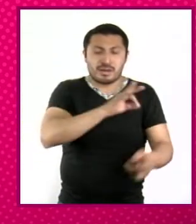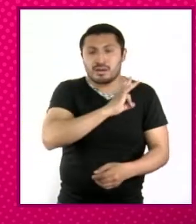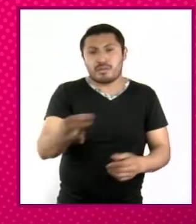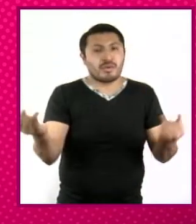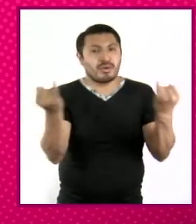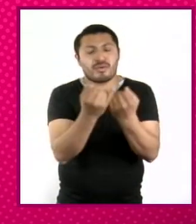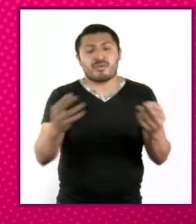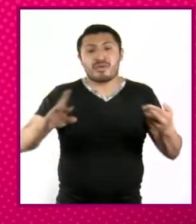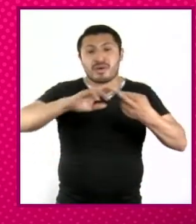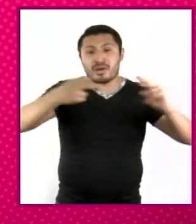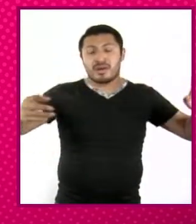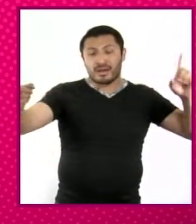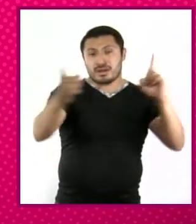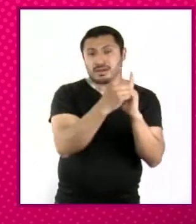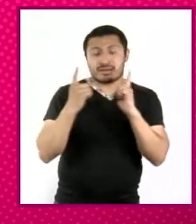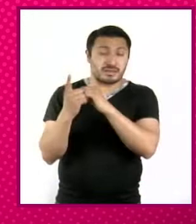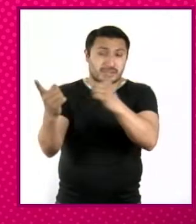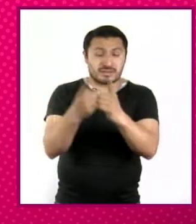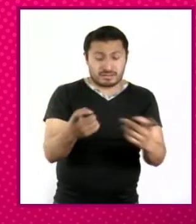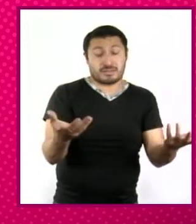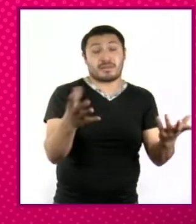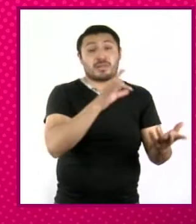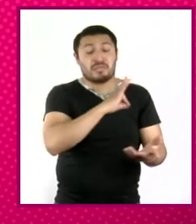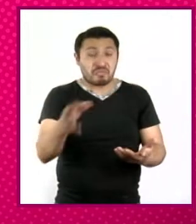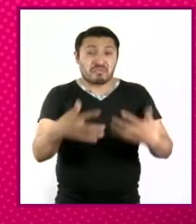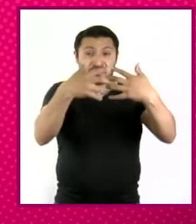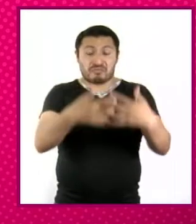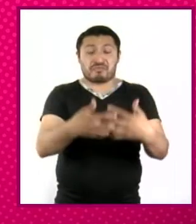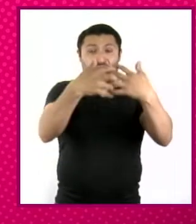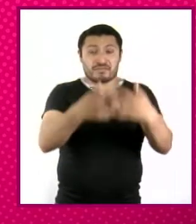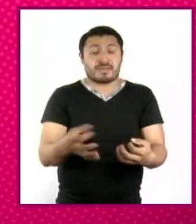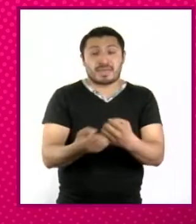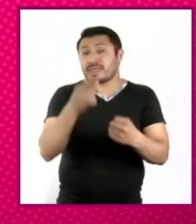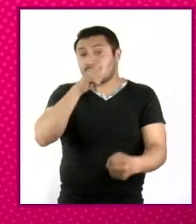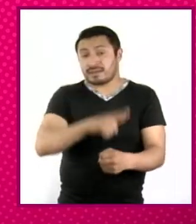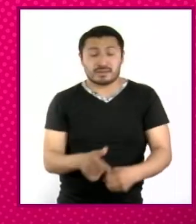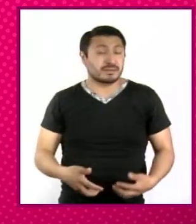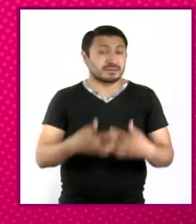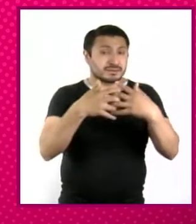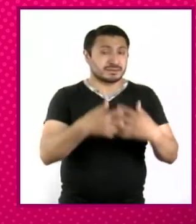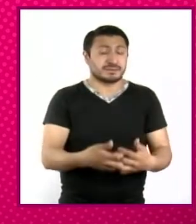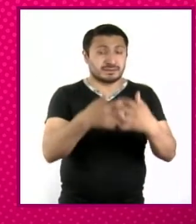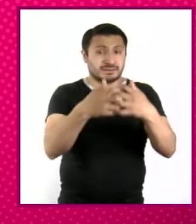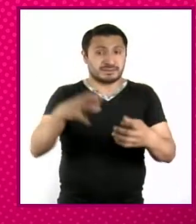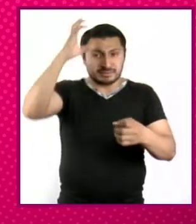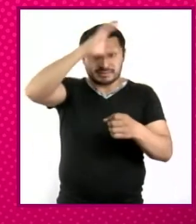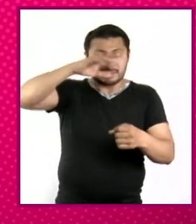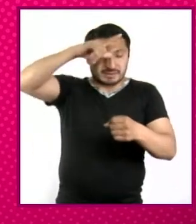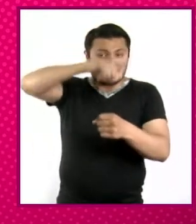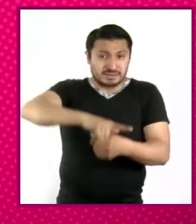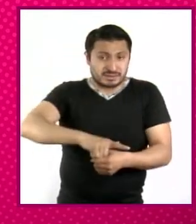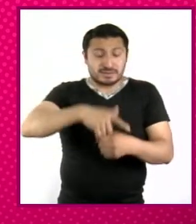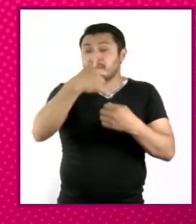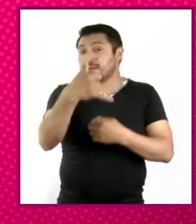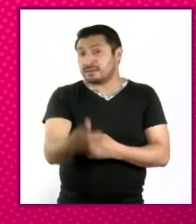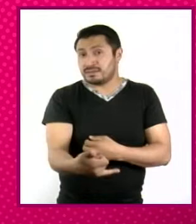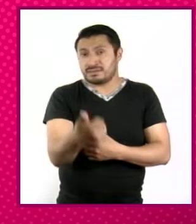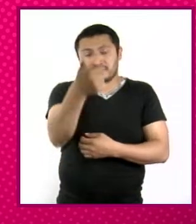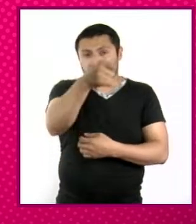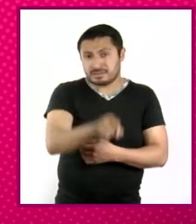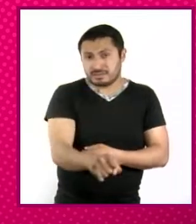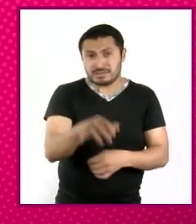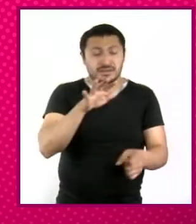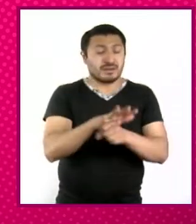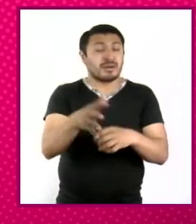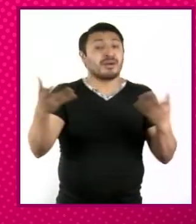la interrelación que puede haber en sistemas sociales, en sistemas culturales. Y en ese sentido, lo